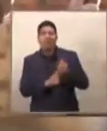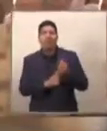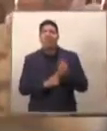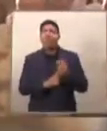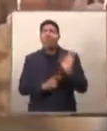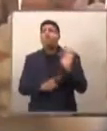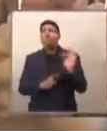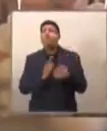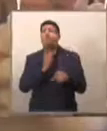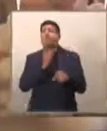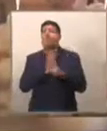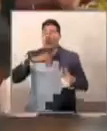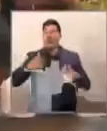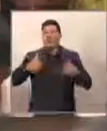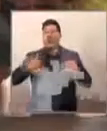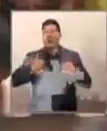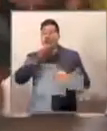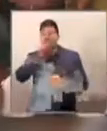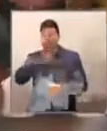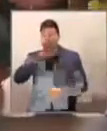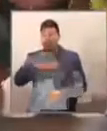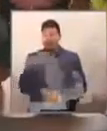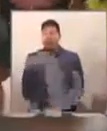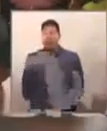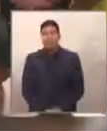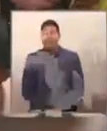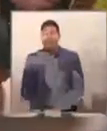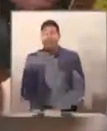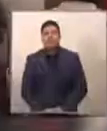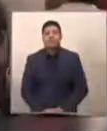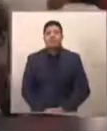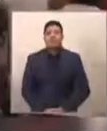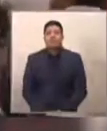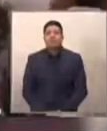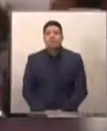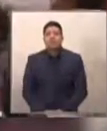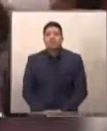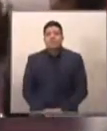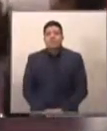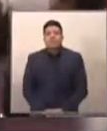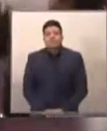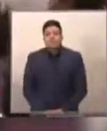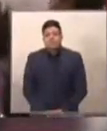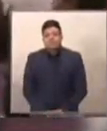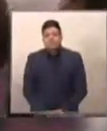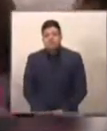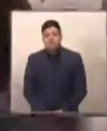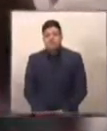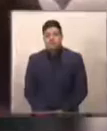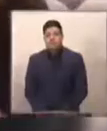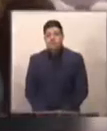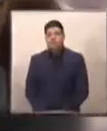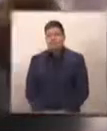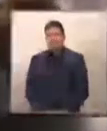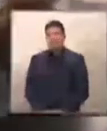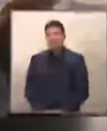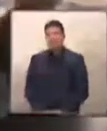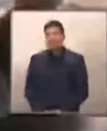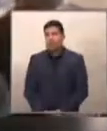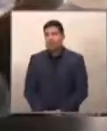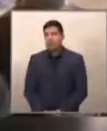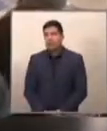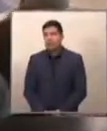que ha crecido tanto en Jalisco como en el país. Meade aseguró a los empresarios jaliscienses que se debe prevenir el trasiego de armas y el financiamiento